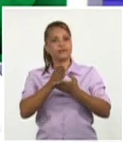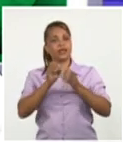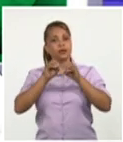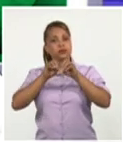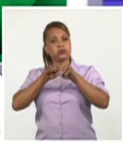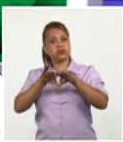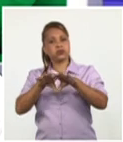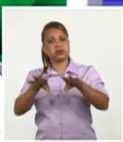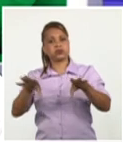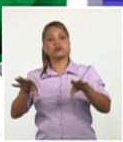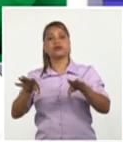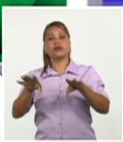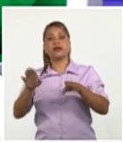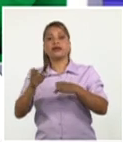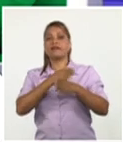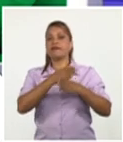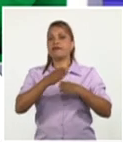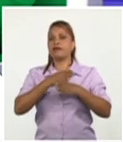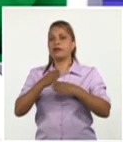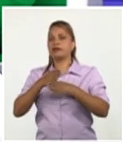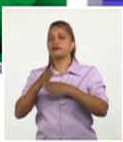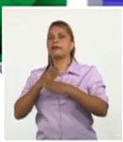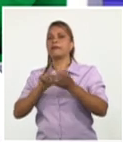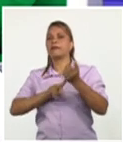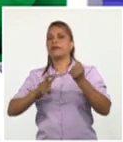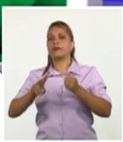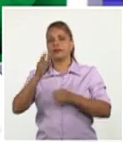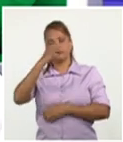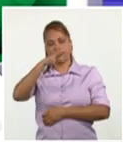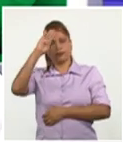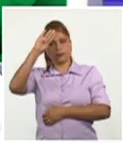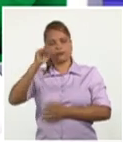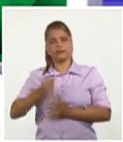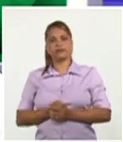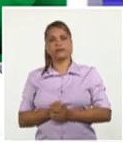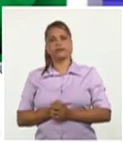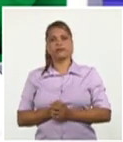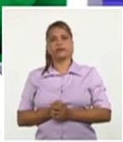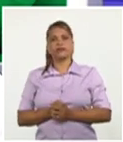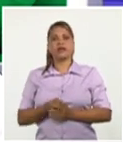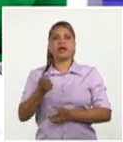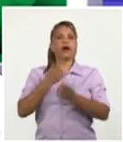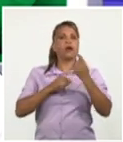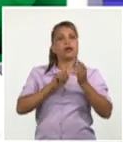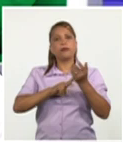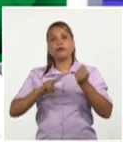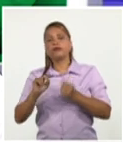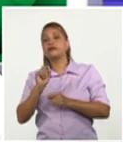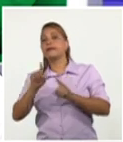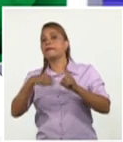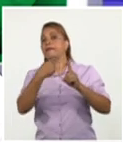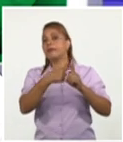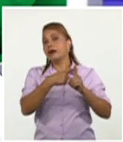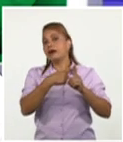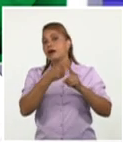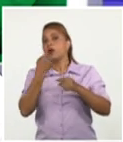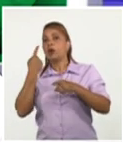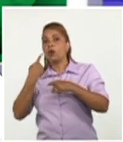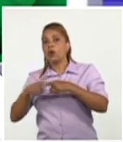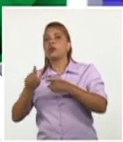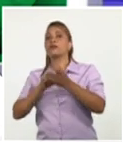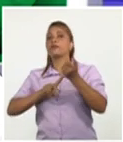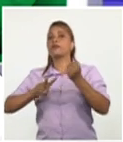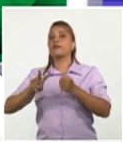elevada en muchos territorios de nuestro país. Unos más, otros menos, pero no creo que ninguno esté exento de